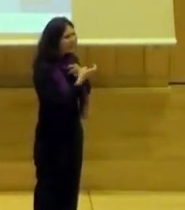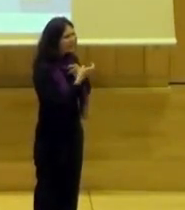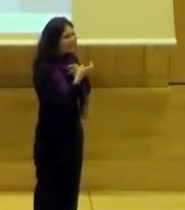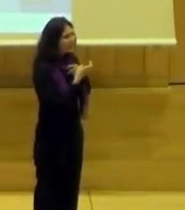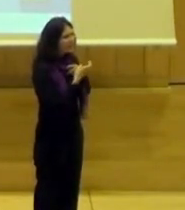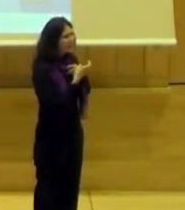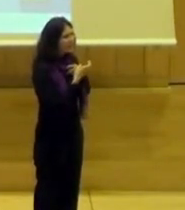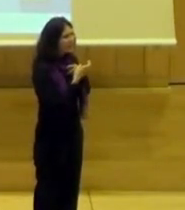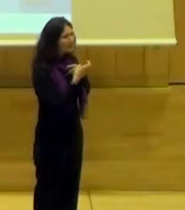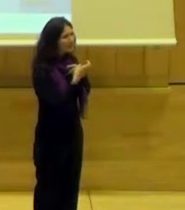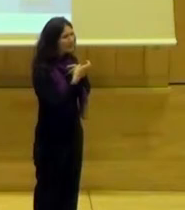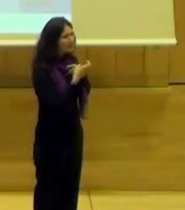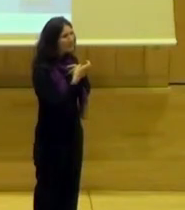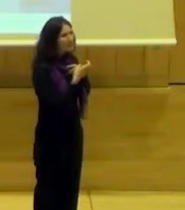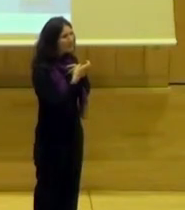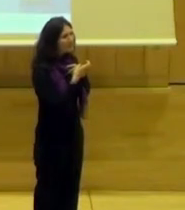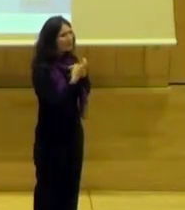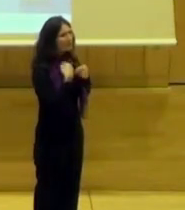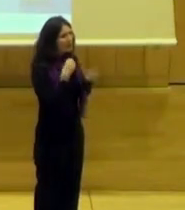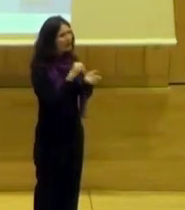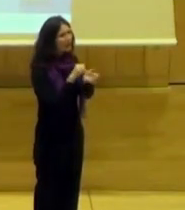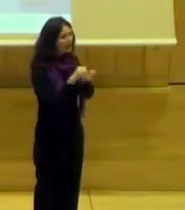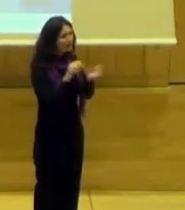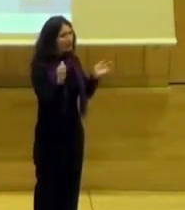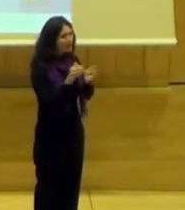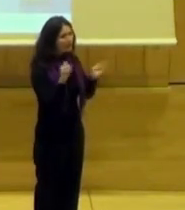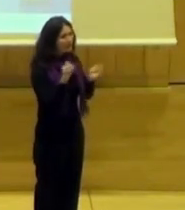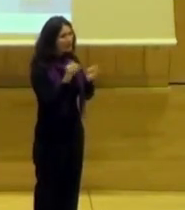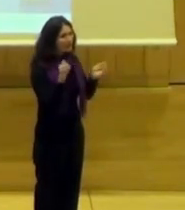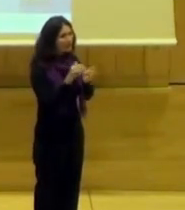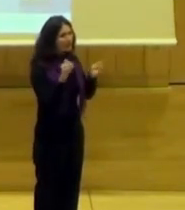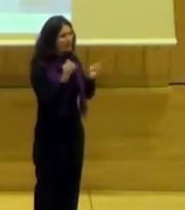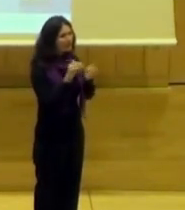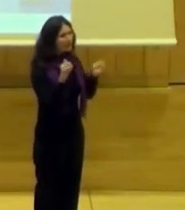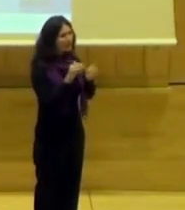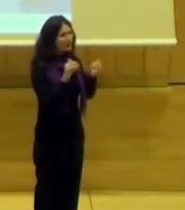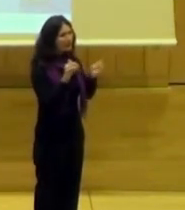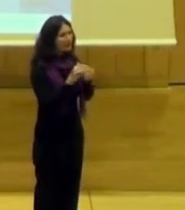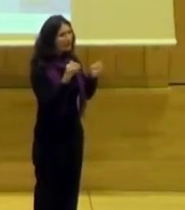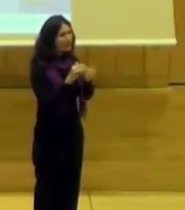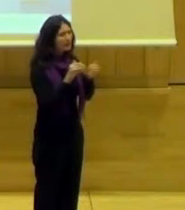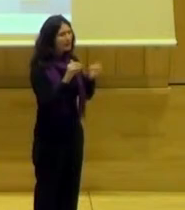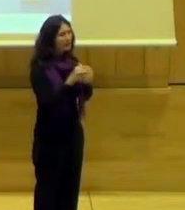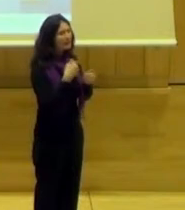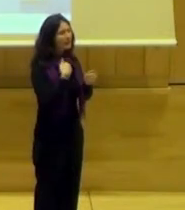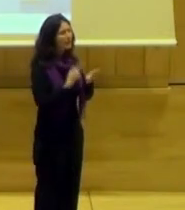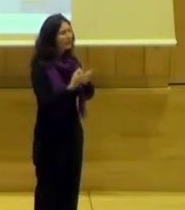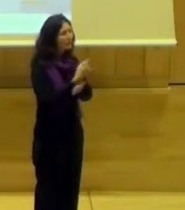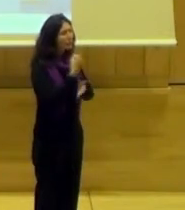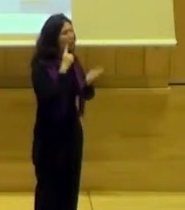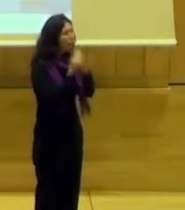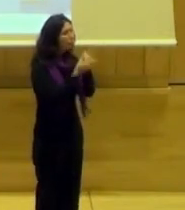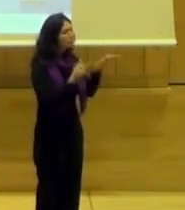que nos han escogido para presentarle aquí esta iniciativa de Smart City, un cálculo de rutas con una cartografía